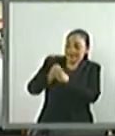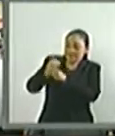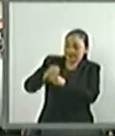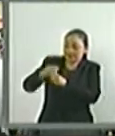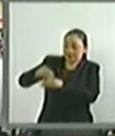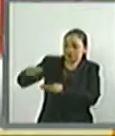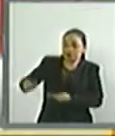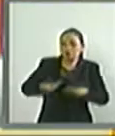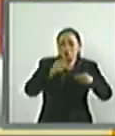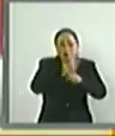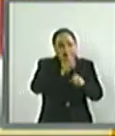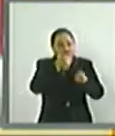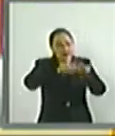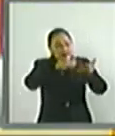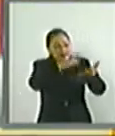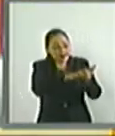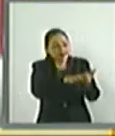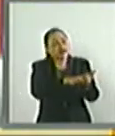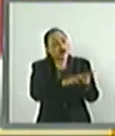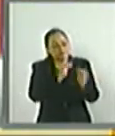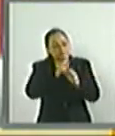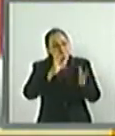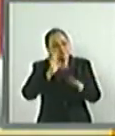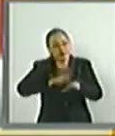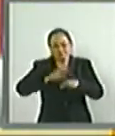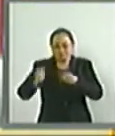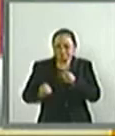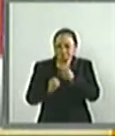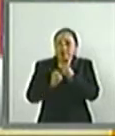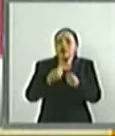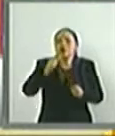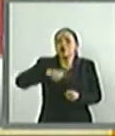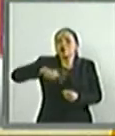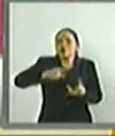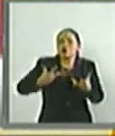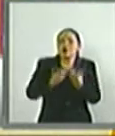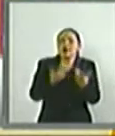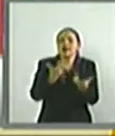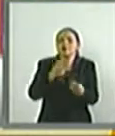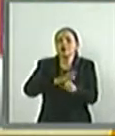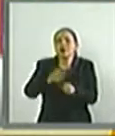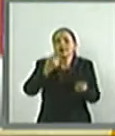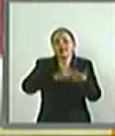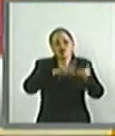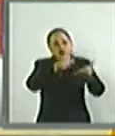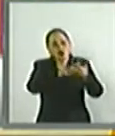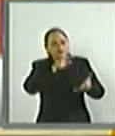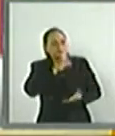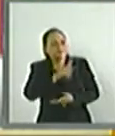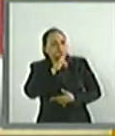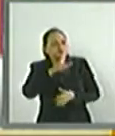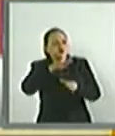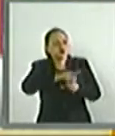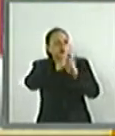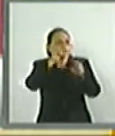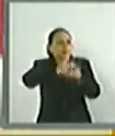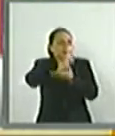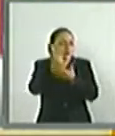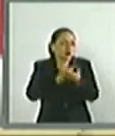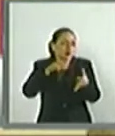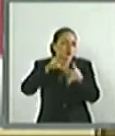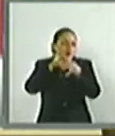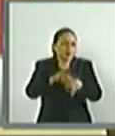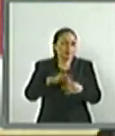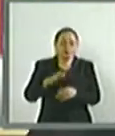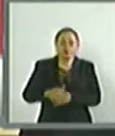de Supervisión Penitenciaria, al mismo tiempo que generaremos con esto mejoras en la implementación de estas